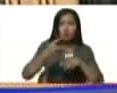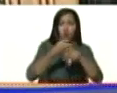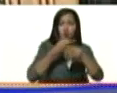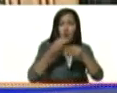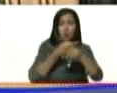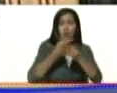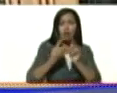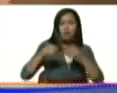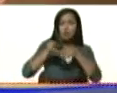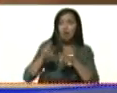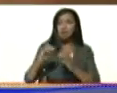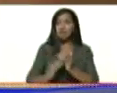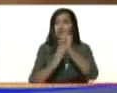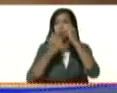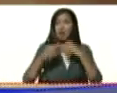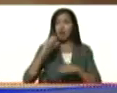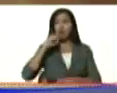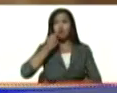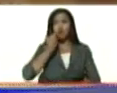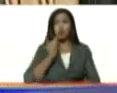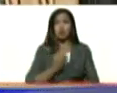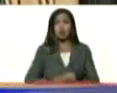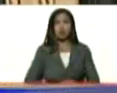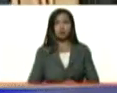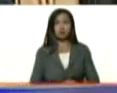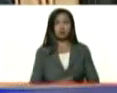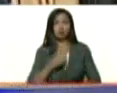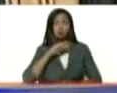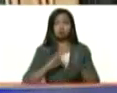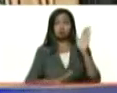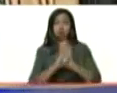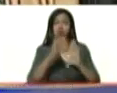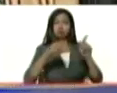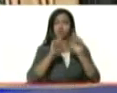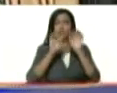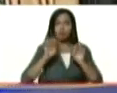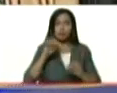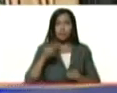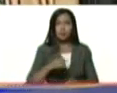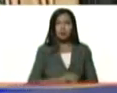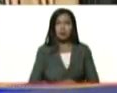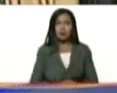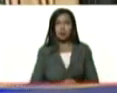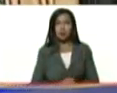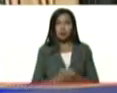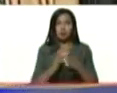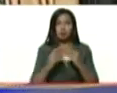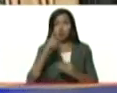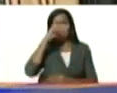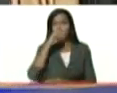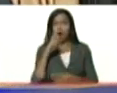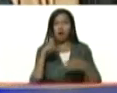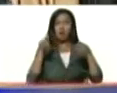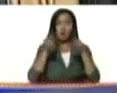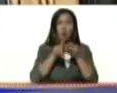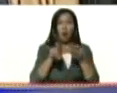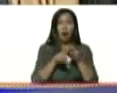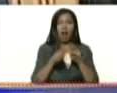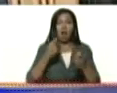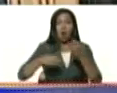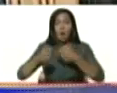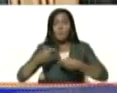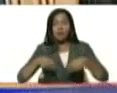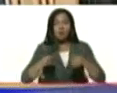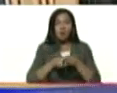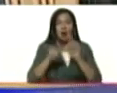y del poder en Rusia. Hemos incrementado en todos estos años el comercio